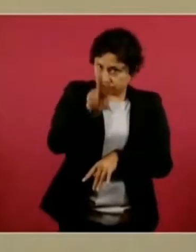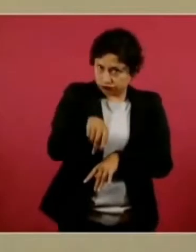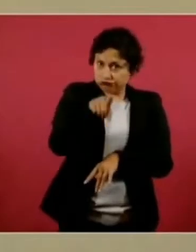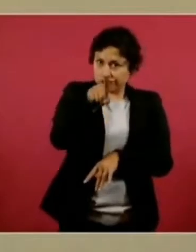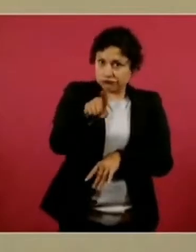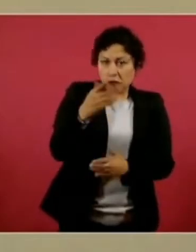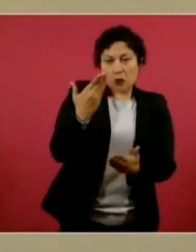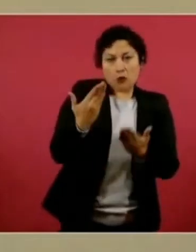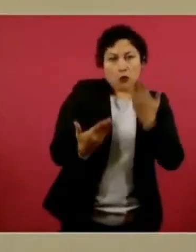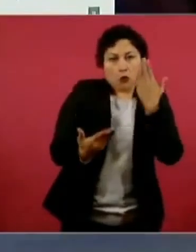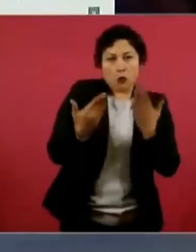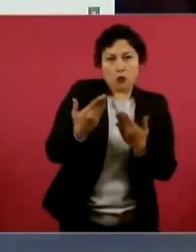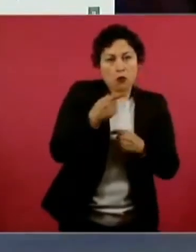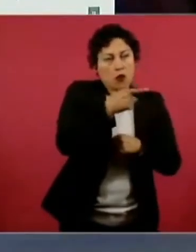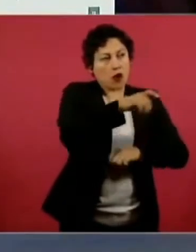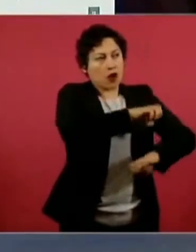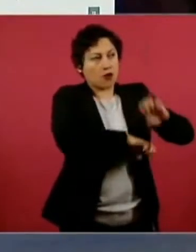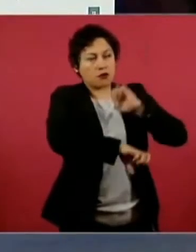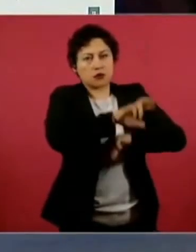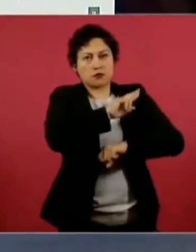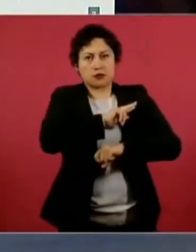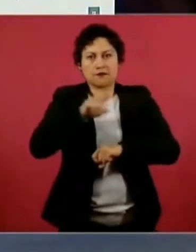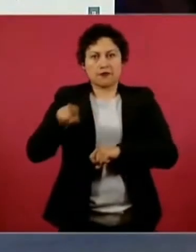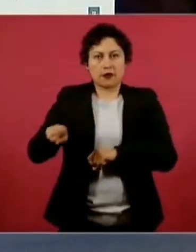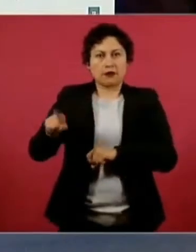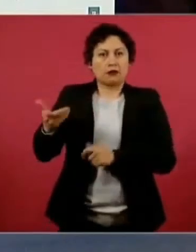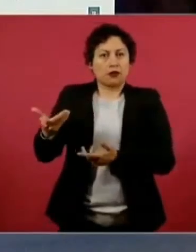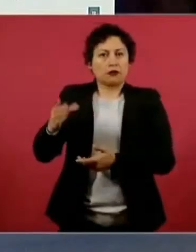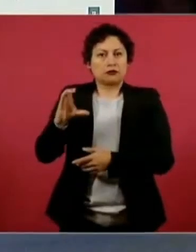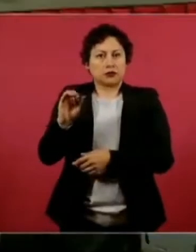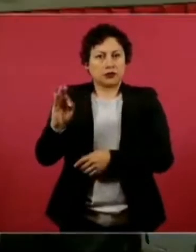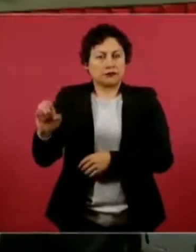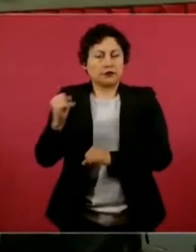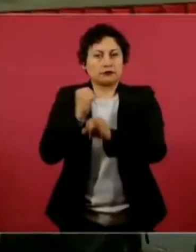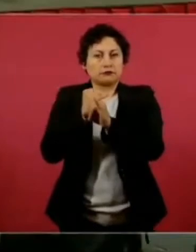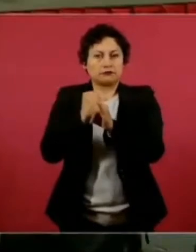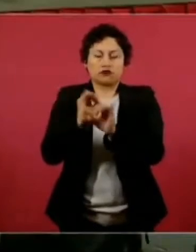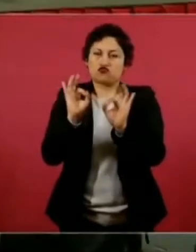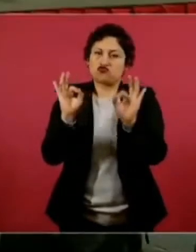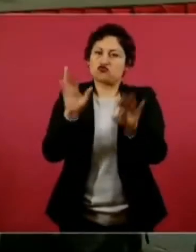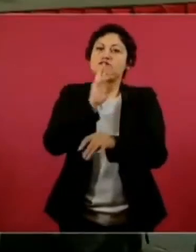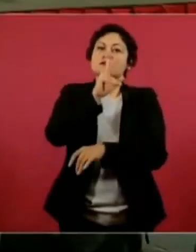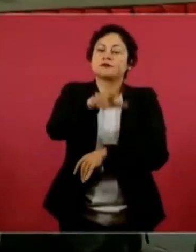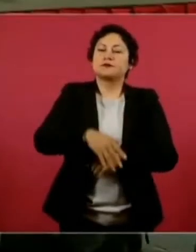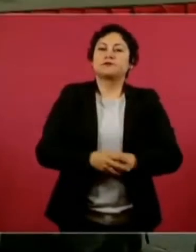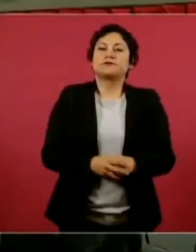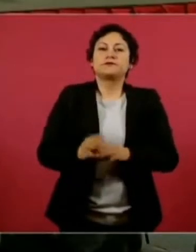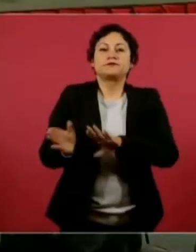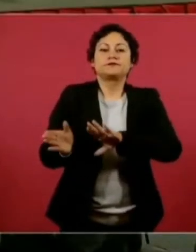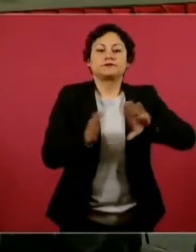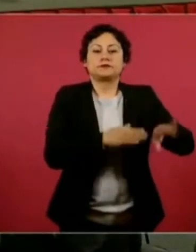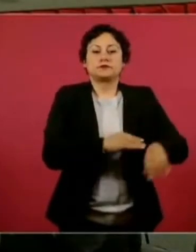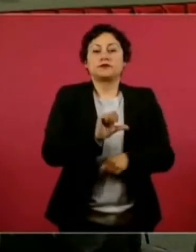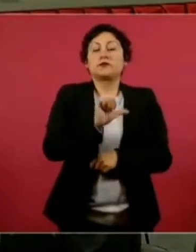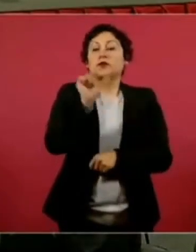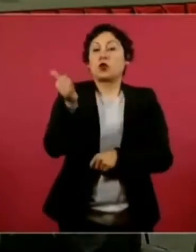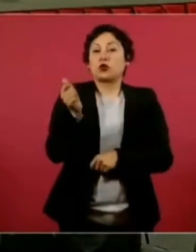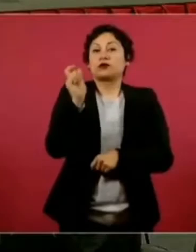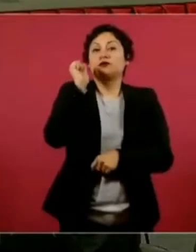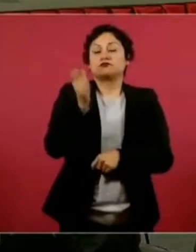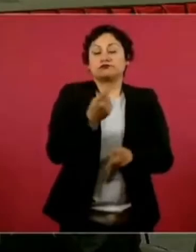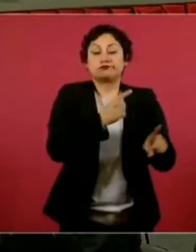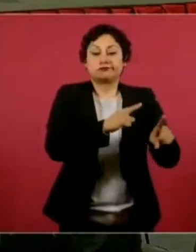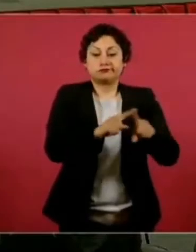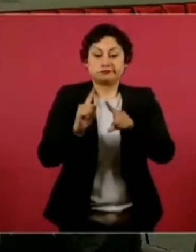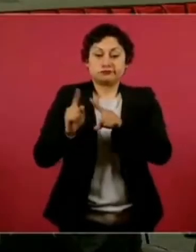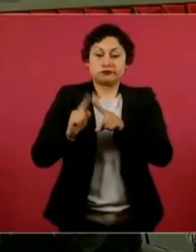y además pues el costo es mucho más barato que cualquier otro proveedor. Y actividades diversas como la modernización de la red